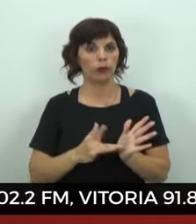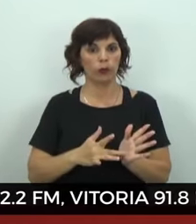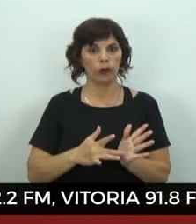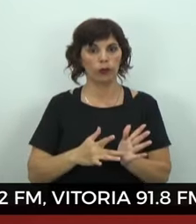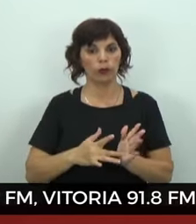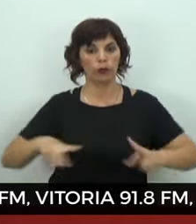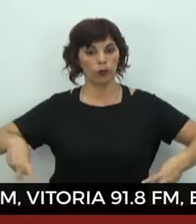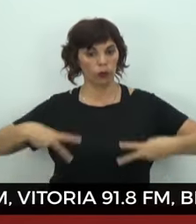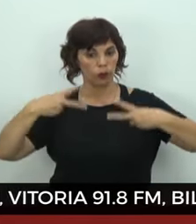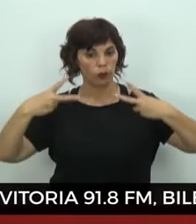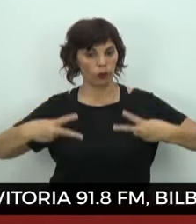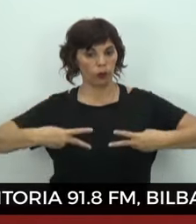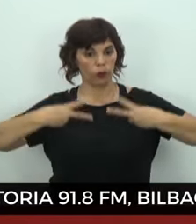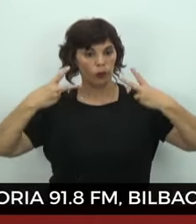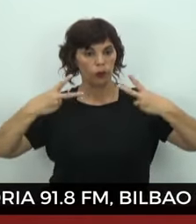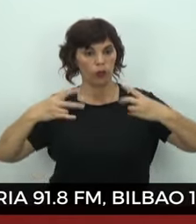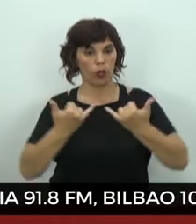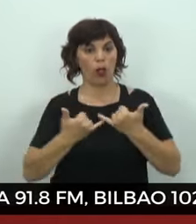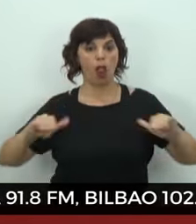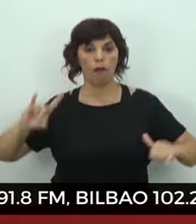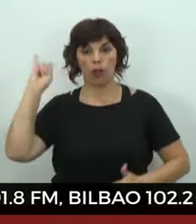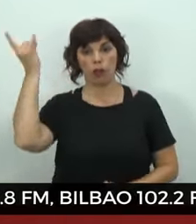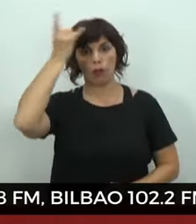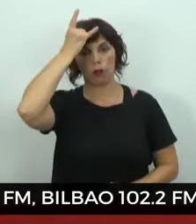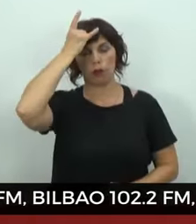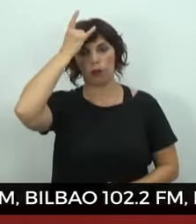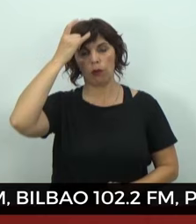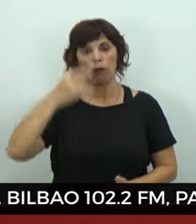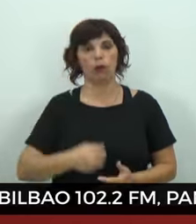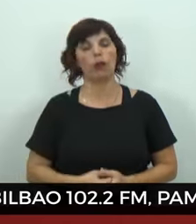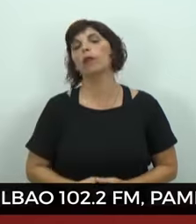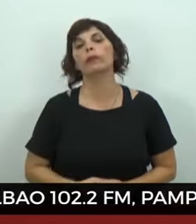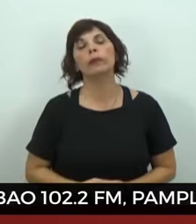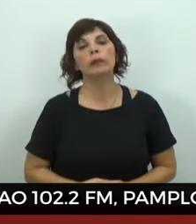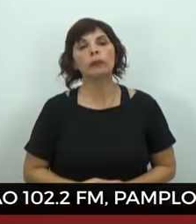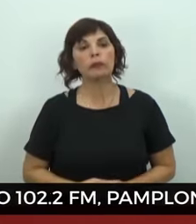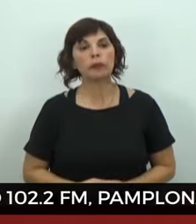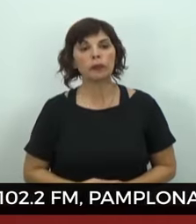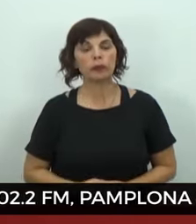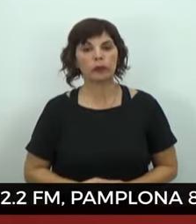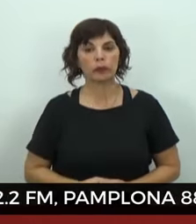allí en una cena, en un Pesaj, en una Pascua, una fiesta judía lo estaba celebrando,